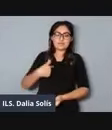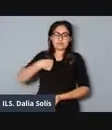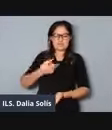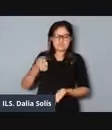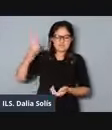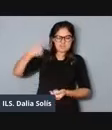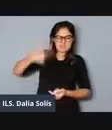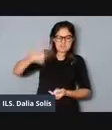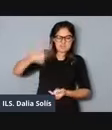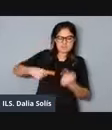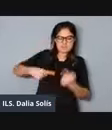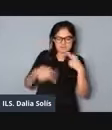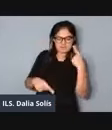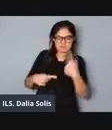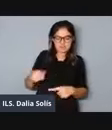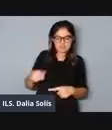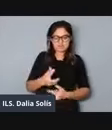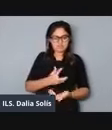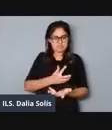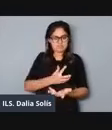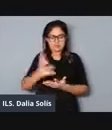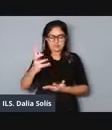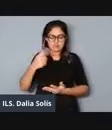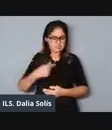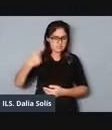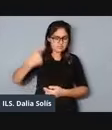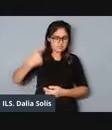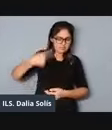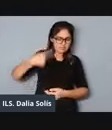esta persona, en este ser, o